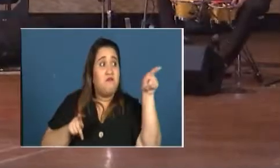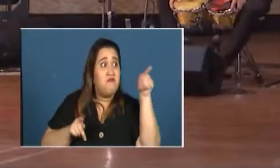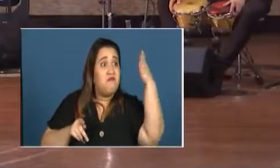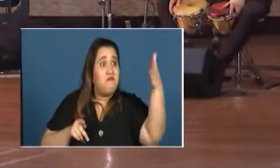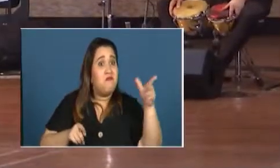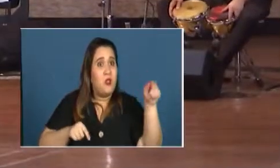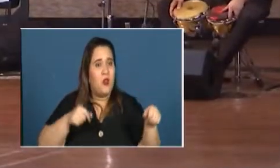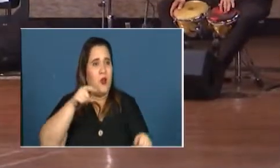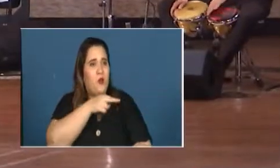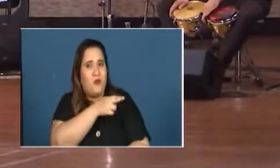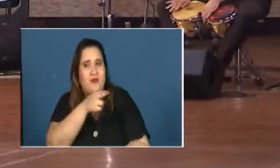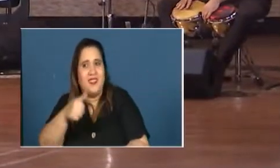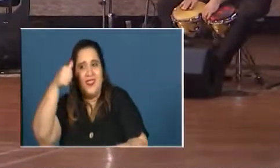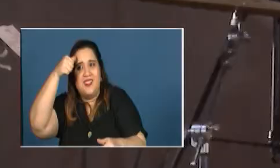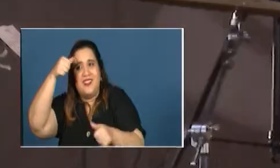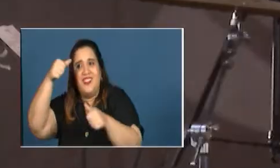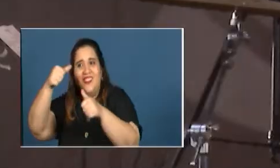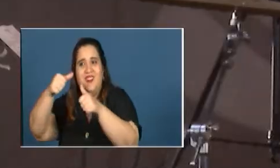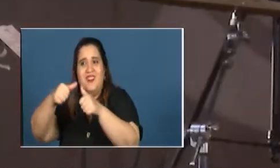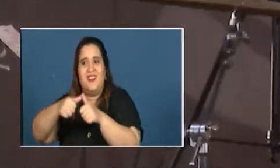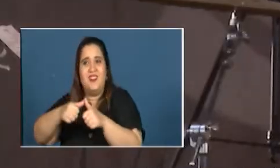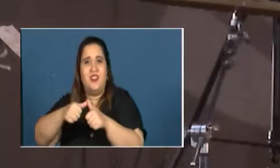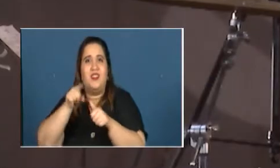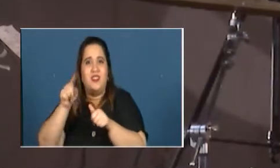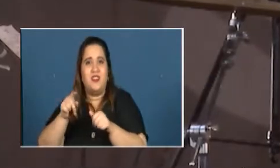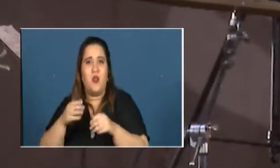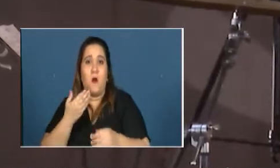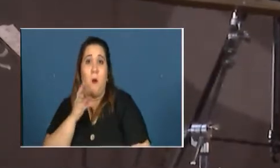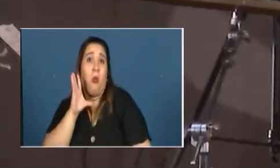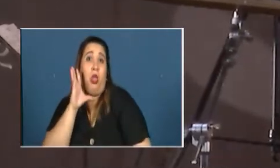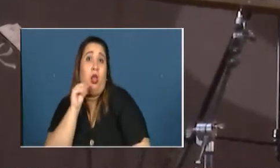ustedes consideren que tiene este calificativo.